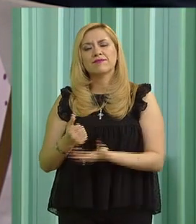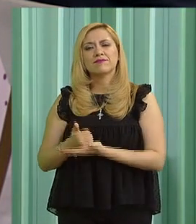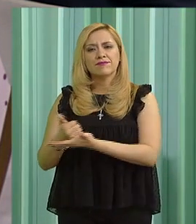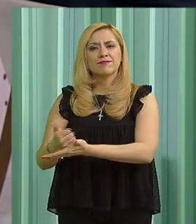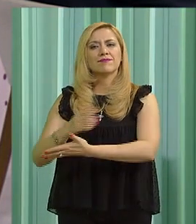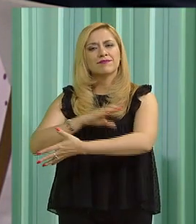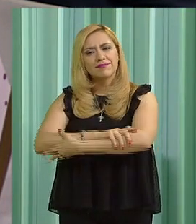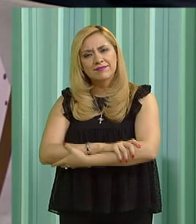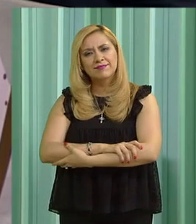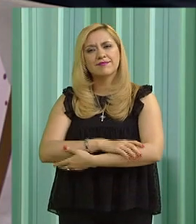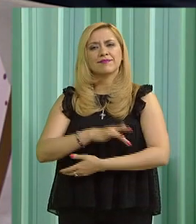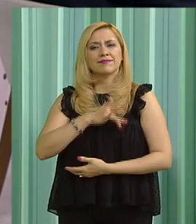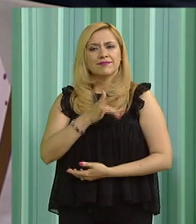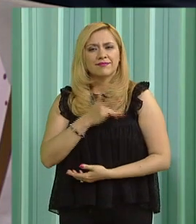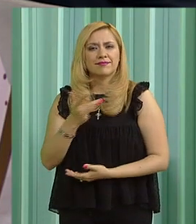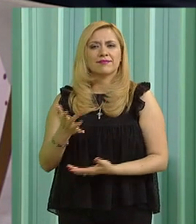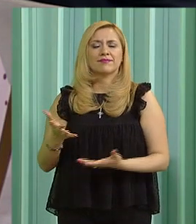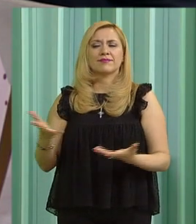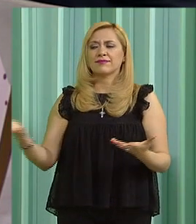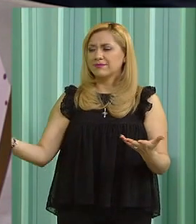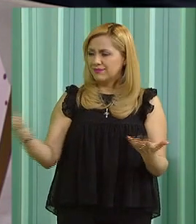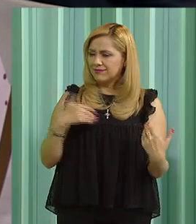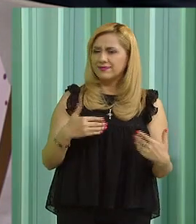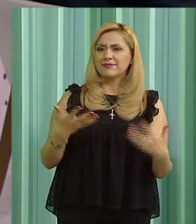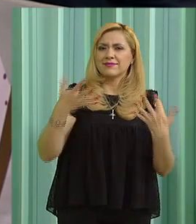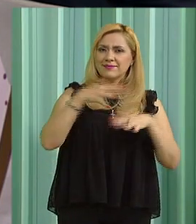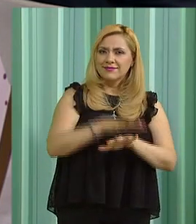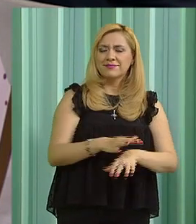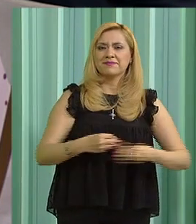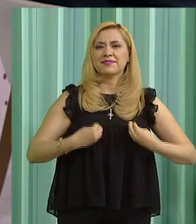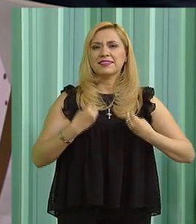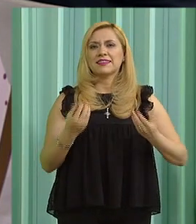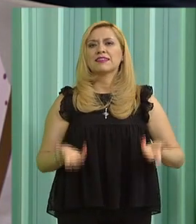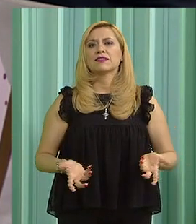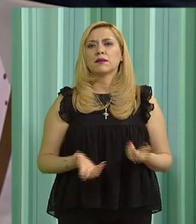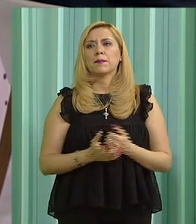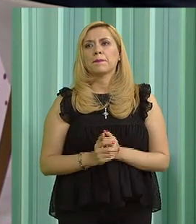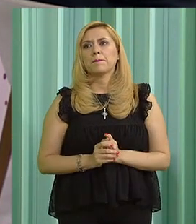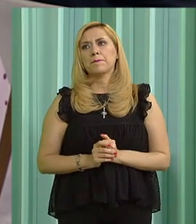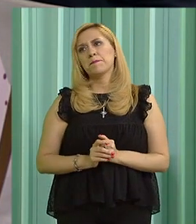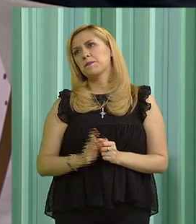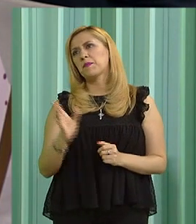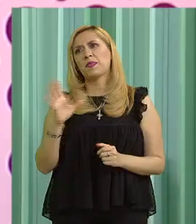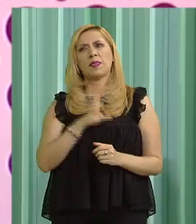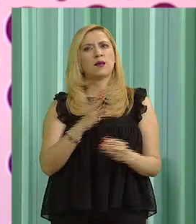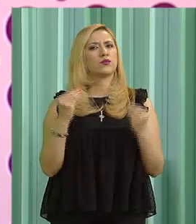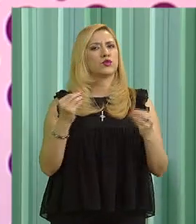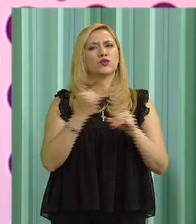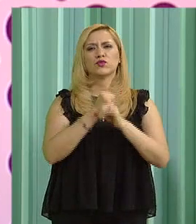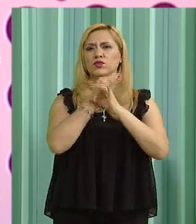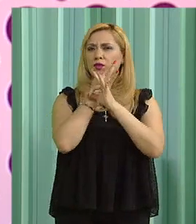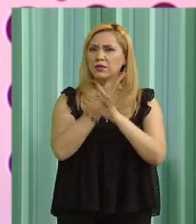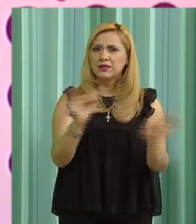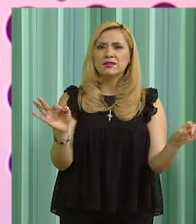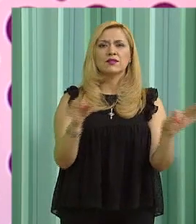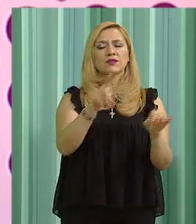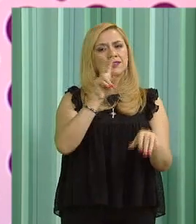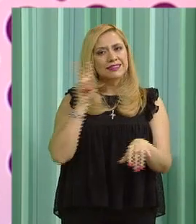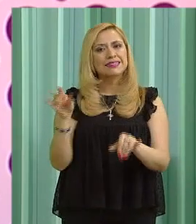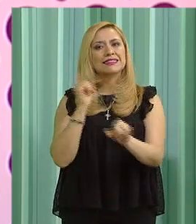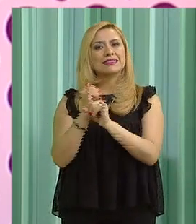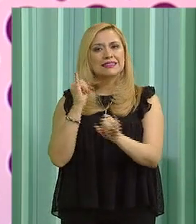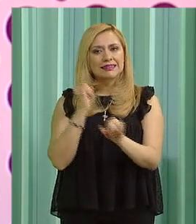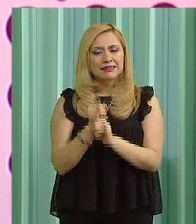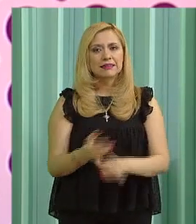solidaridad, empatía, a integrar a esta población? Bueno, tenemos muchos recursos de información, acérquense a ellos, están en